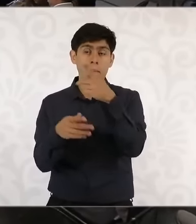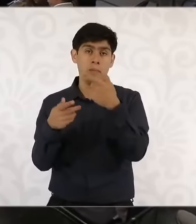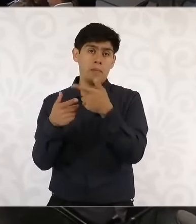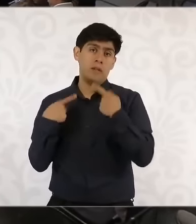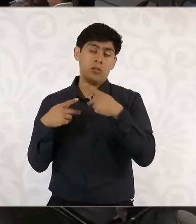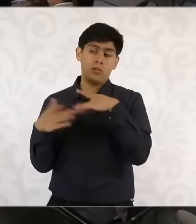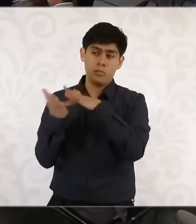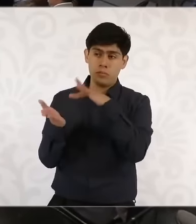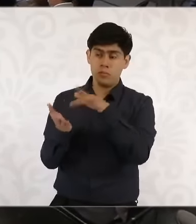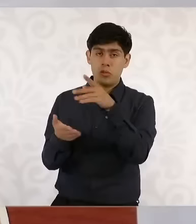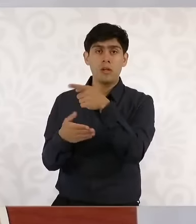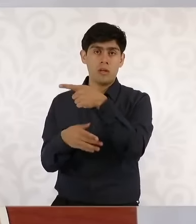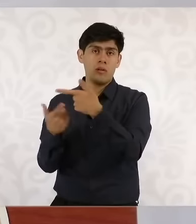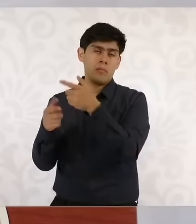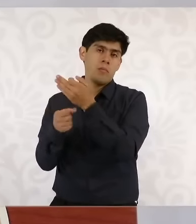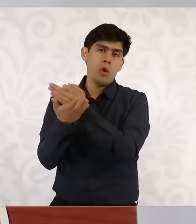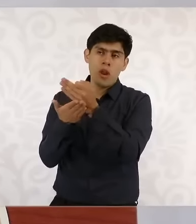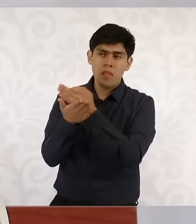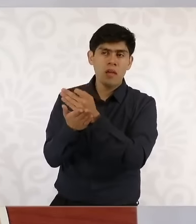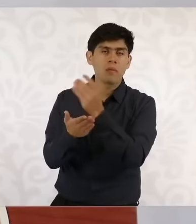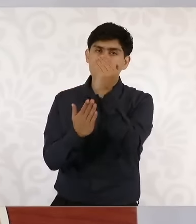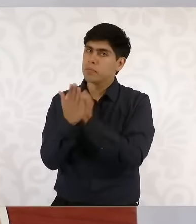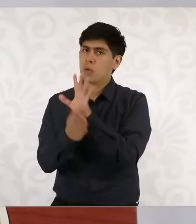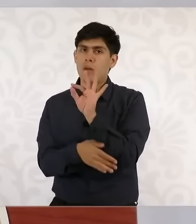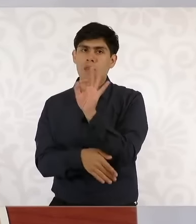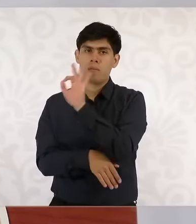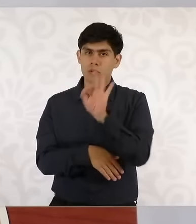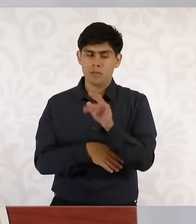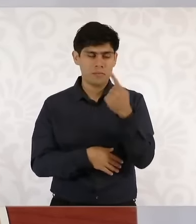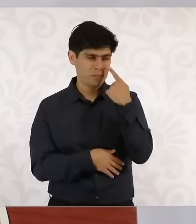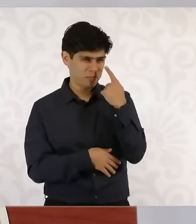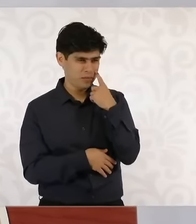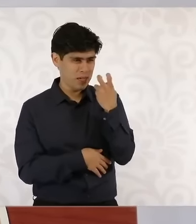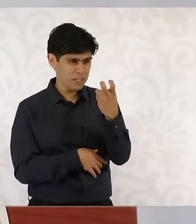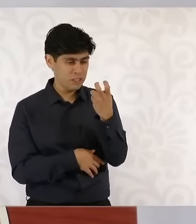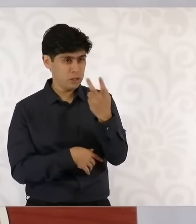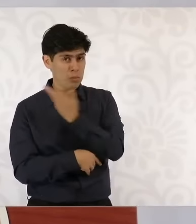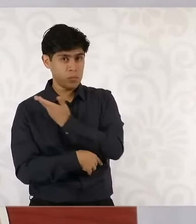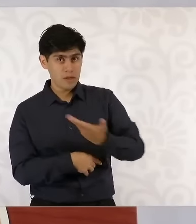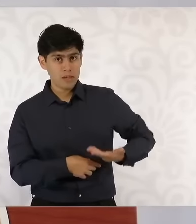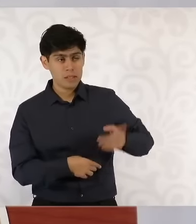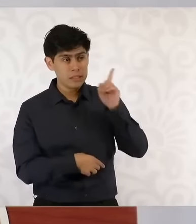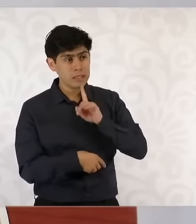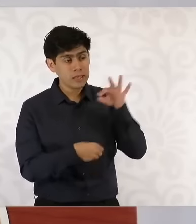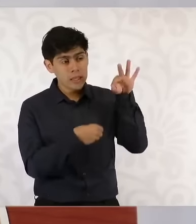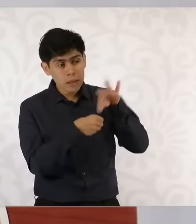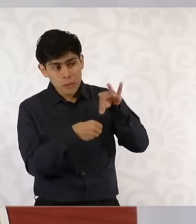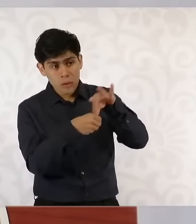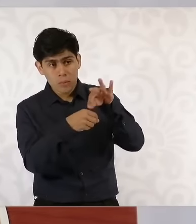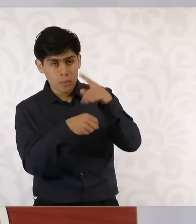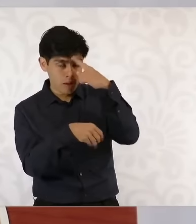nos pueda dar un poquito de explicación. La revocación de mandato es una consigna nuestra.